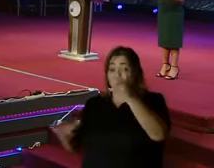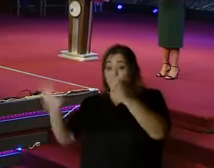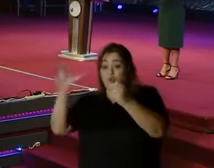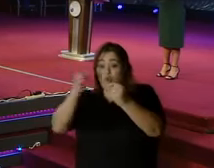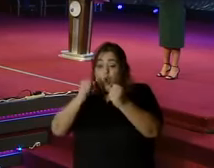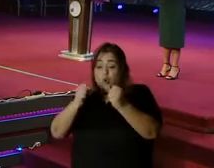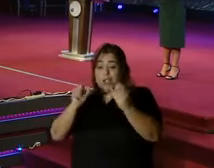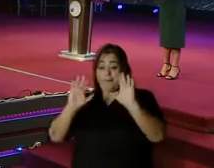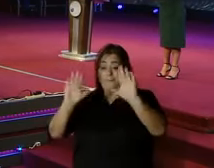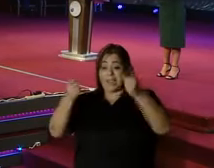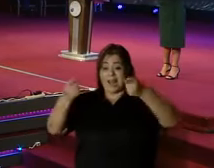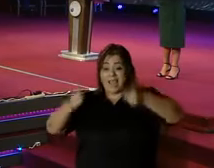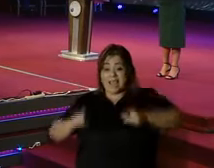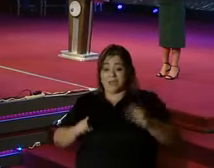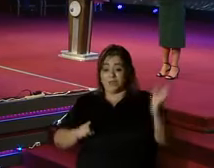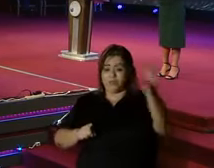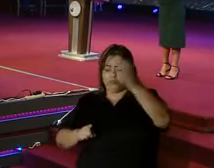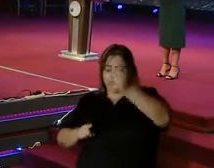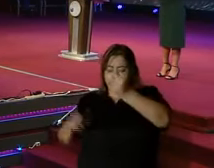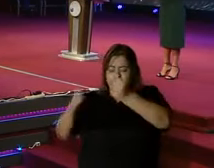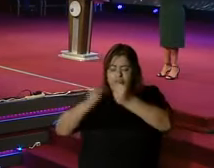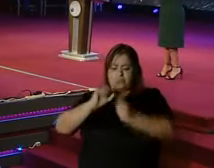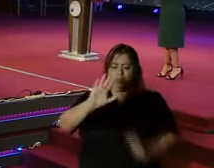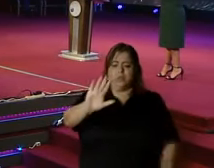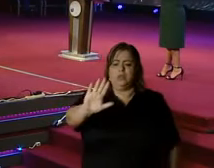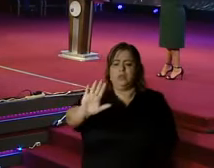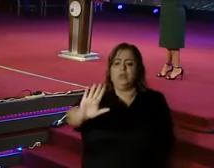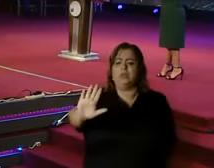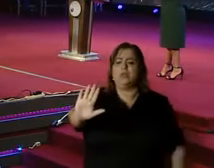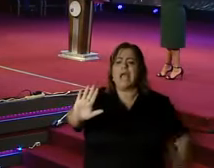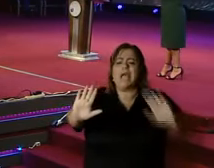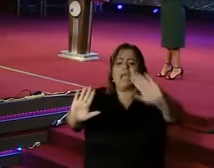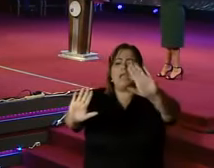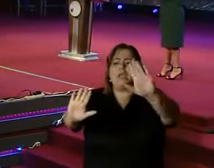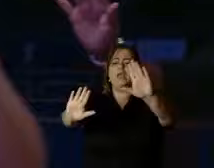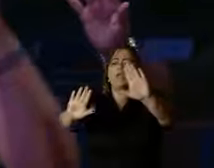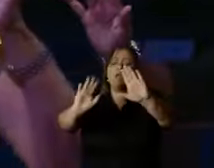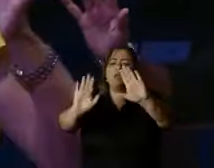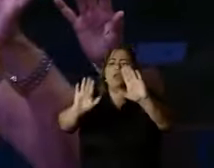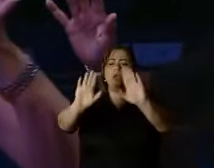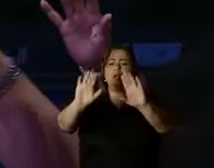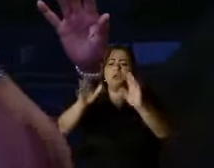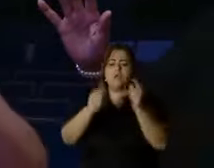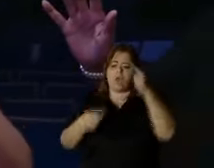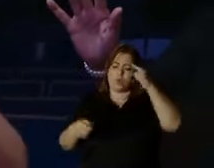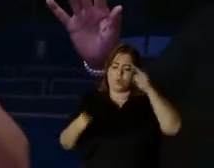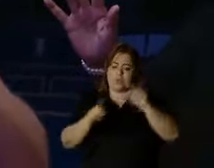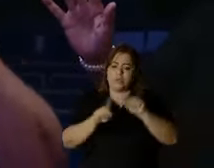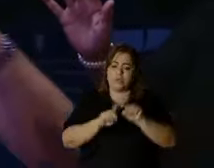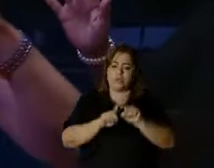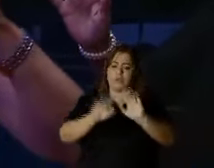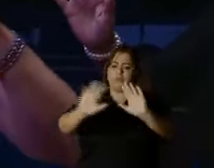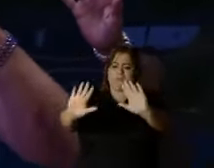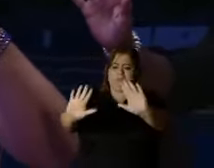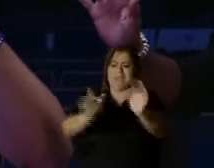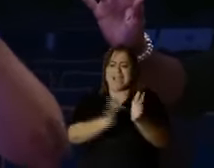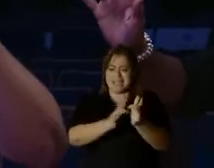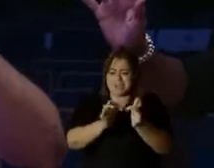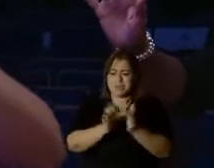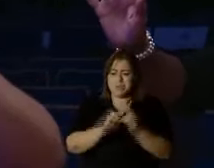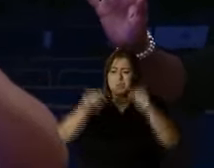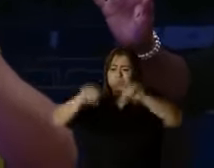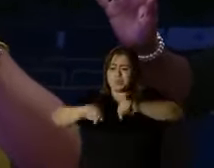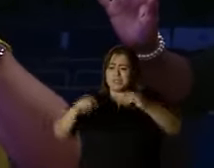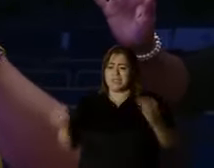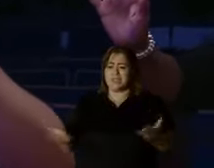Hoy extiende tu mano en fe donde quiera que estés. Porque Jesús está aquí.